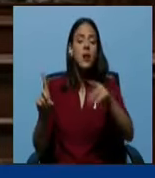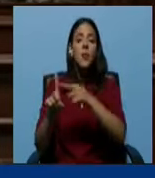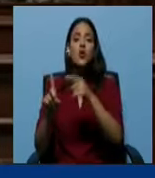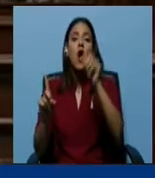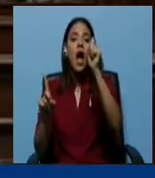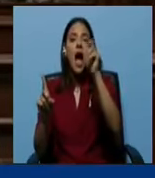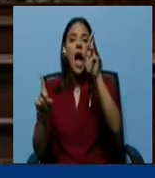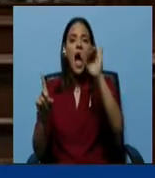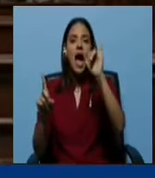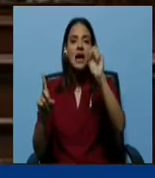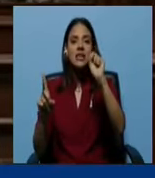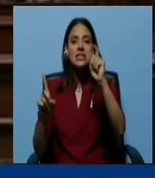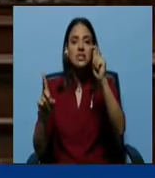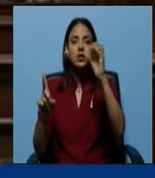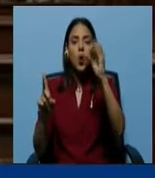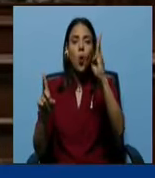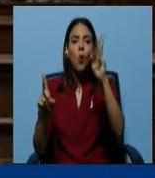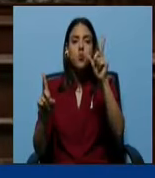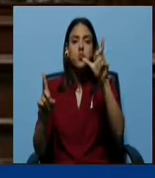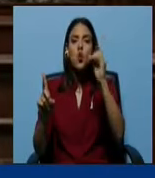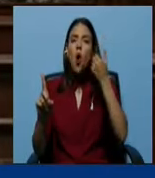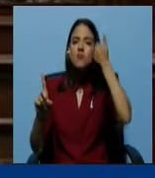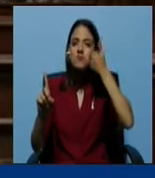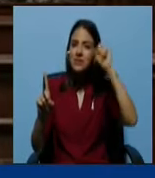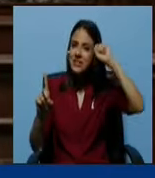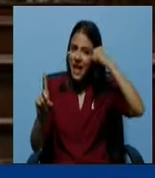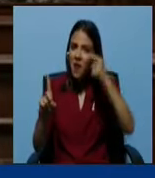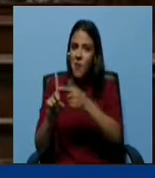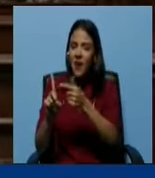plano. Nuestro camarada Aristóbulo Isturiz.